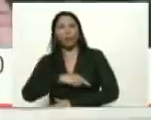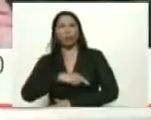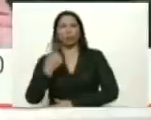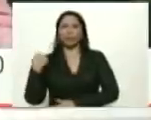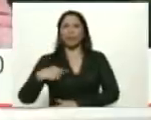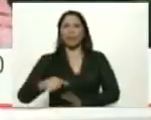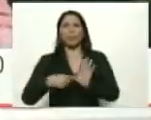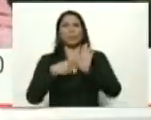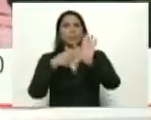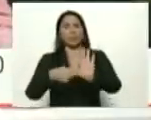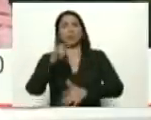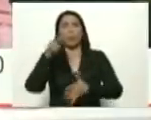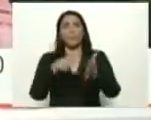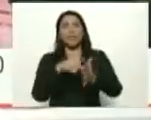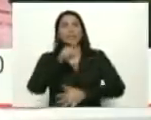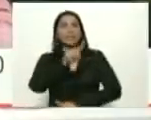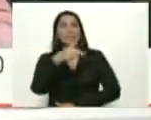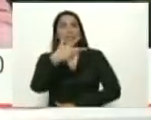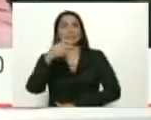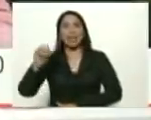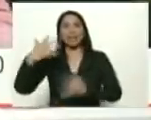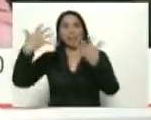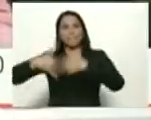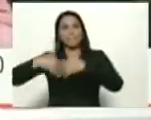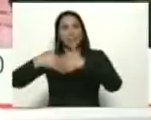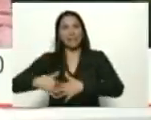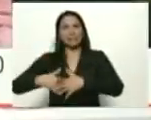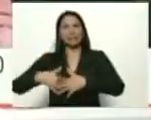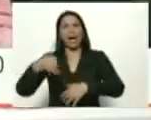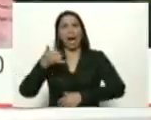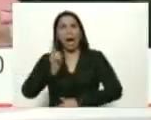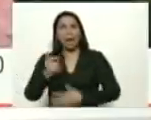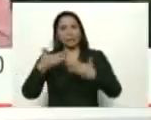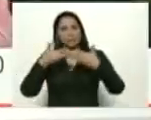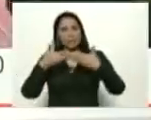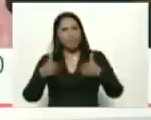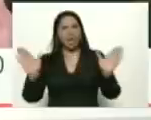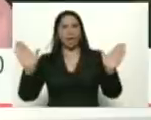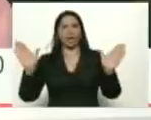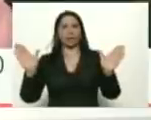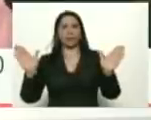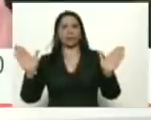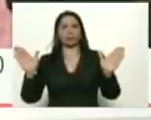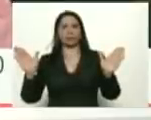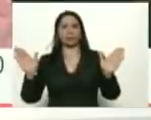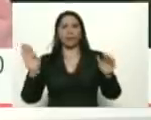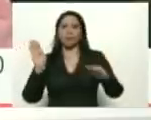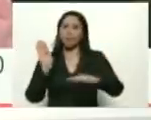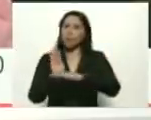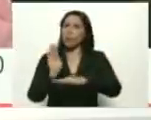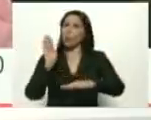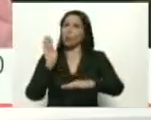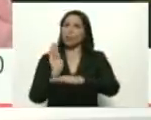en 2.130 industrias que están abiertas, con su protección,